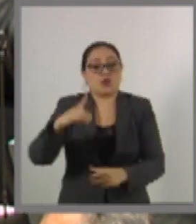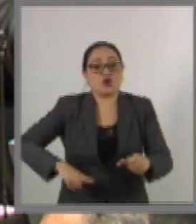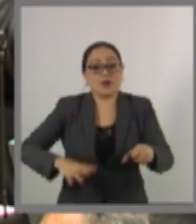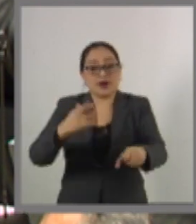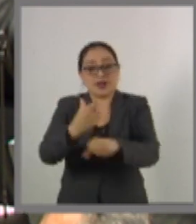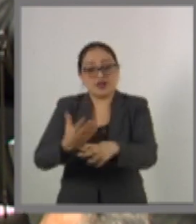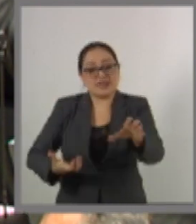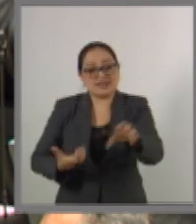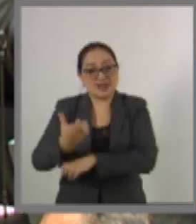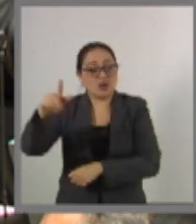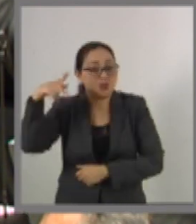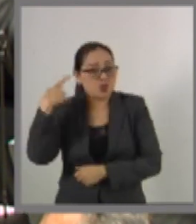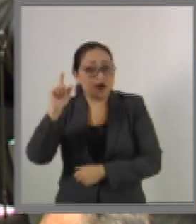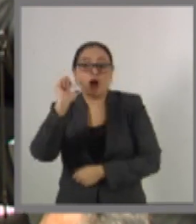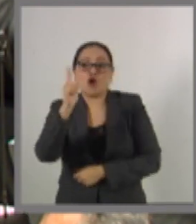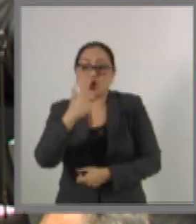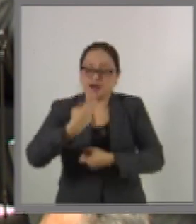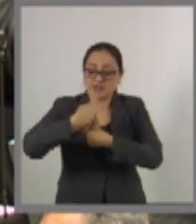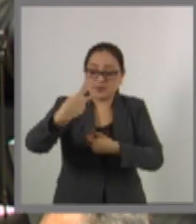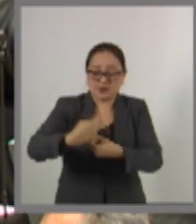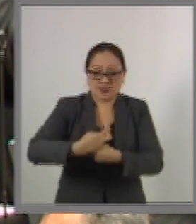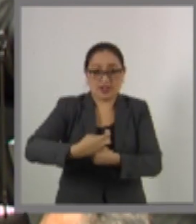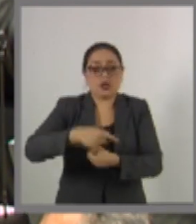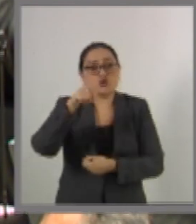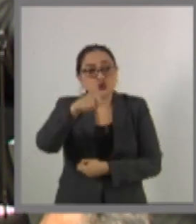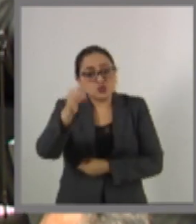estado de Puebla, y